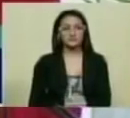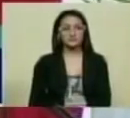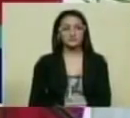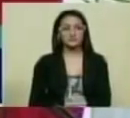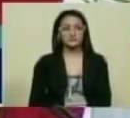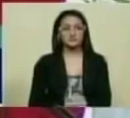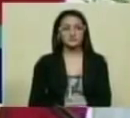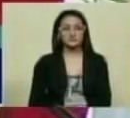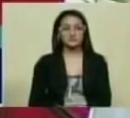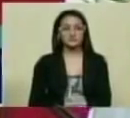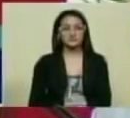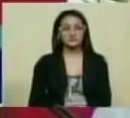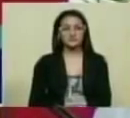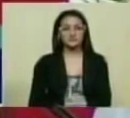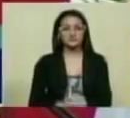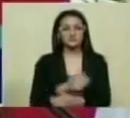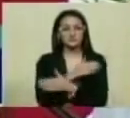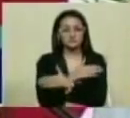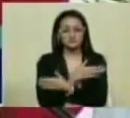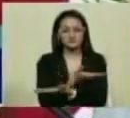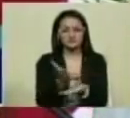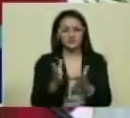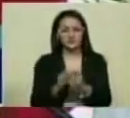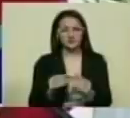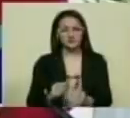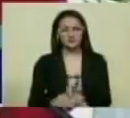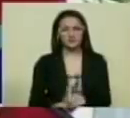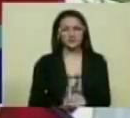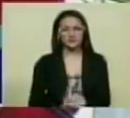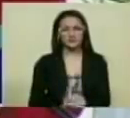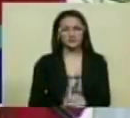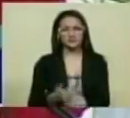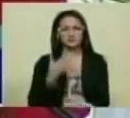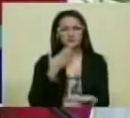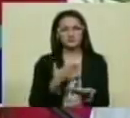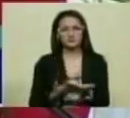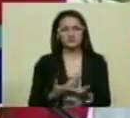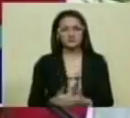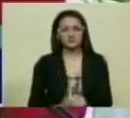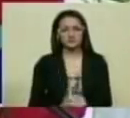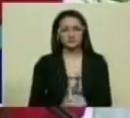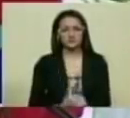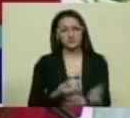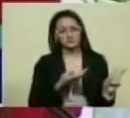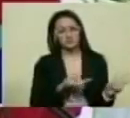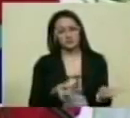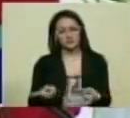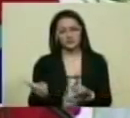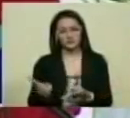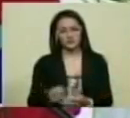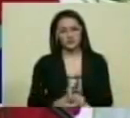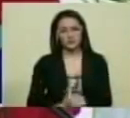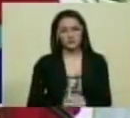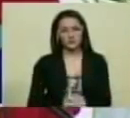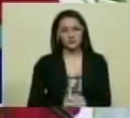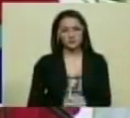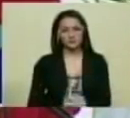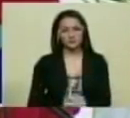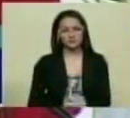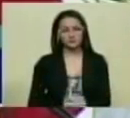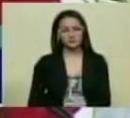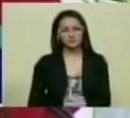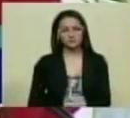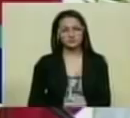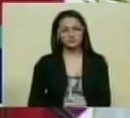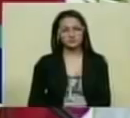un abrazo para todas y todos. Gracias por hacernos esta invitación. Y para mí